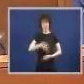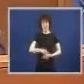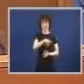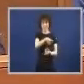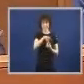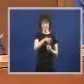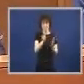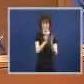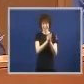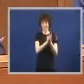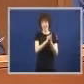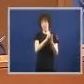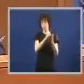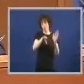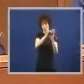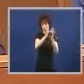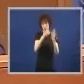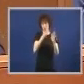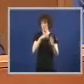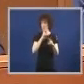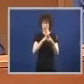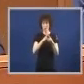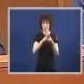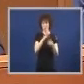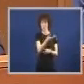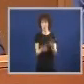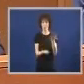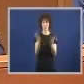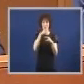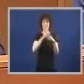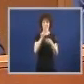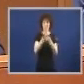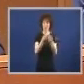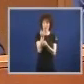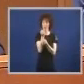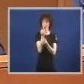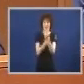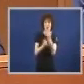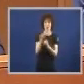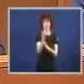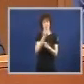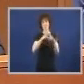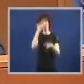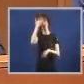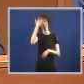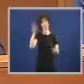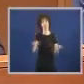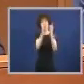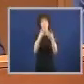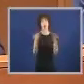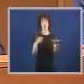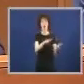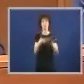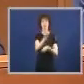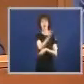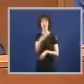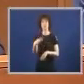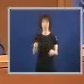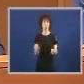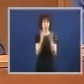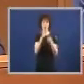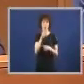sistema injusto e, ademais, ineficiente. Non están practicando economía, están practicando ideoloxía, e lles da igual cal é o resultado da aplicación económica, porque o